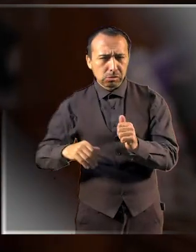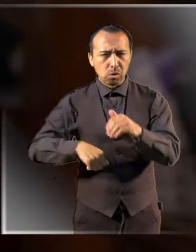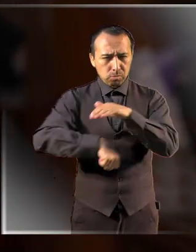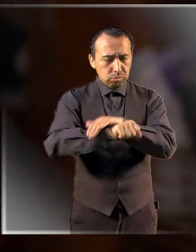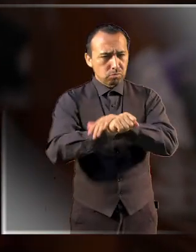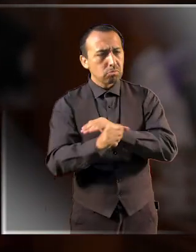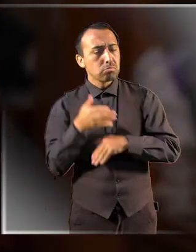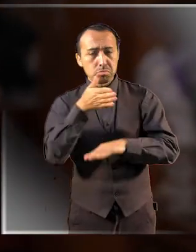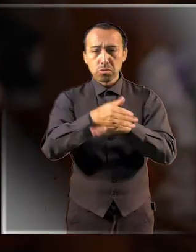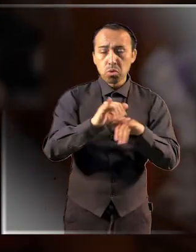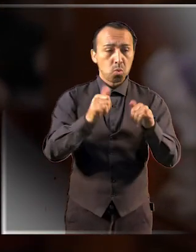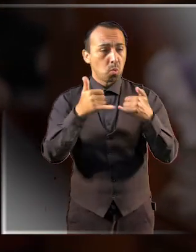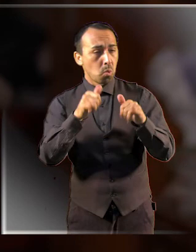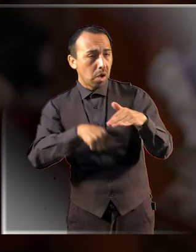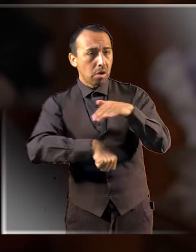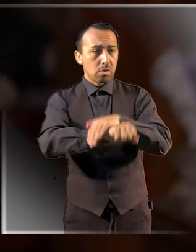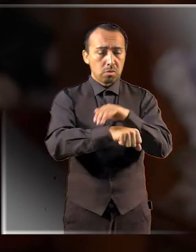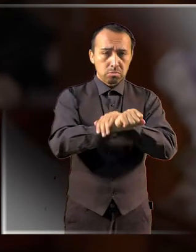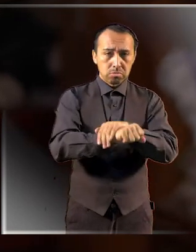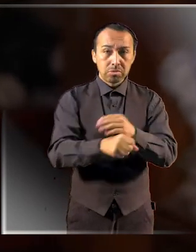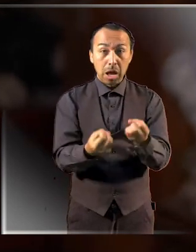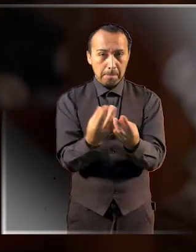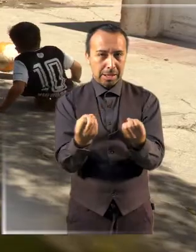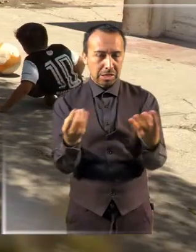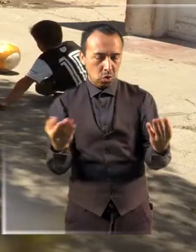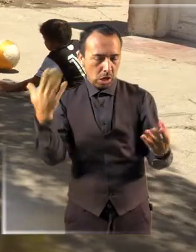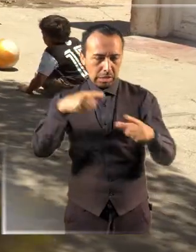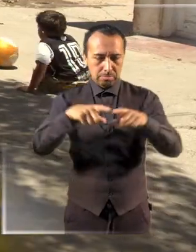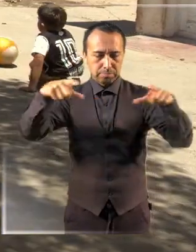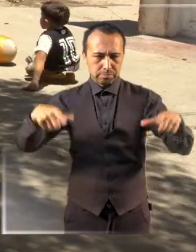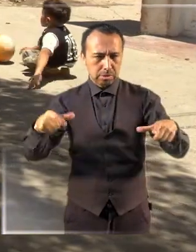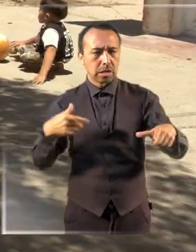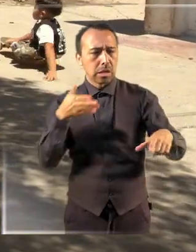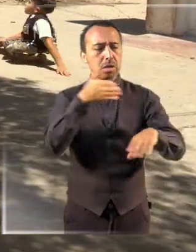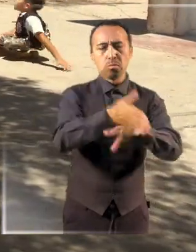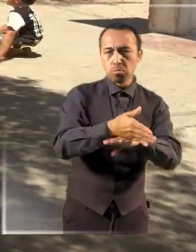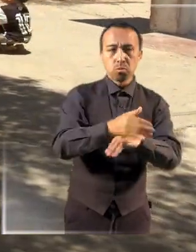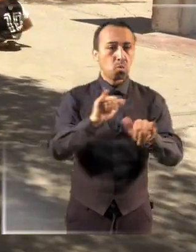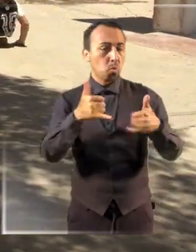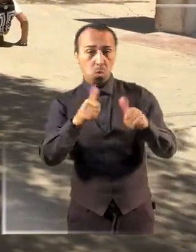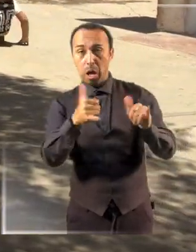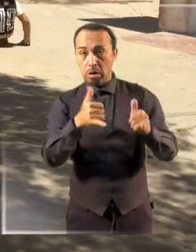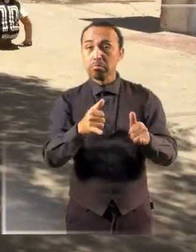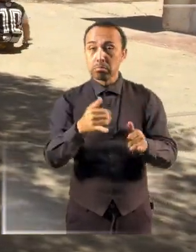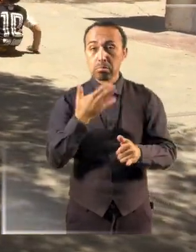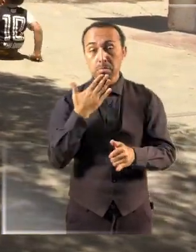la pelota, como jugaba en cancha de pasto. Él iba, se ponía y jugaba.